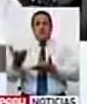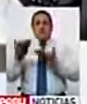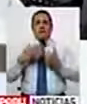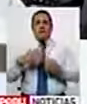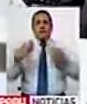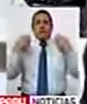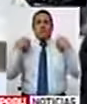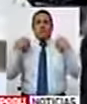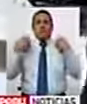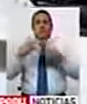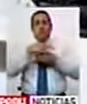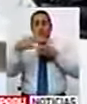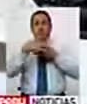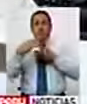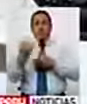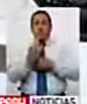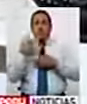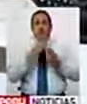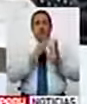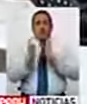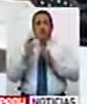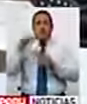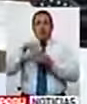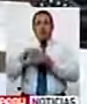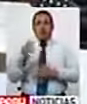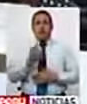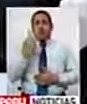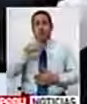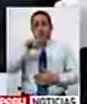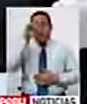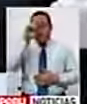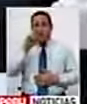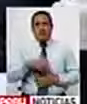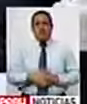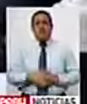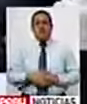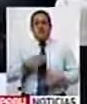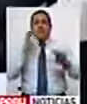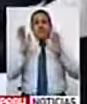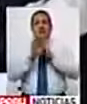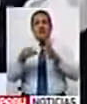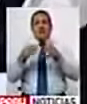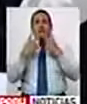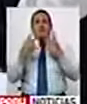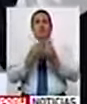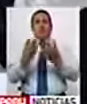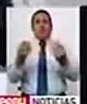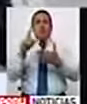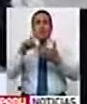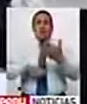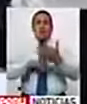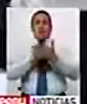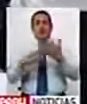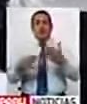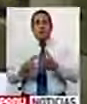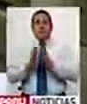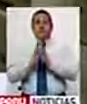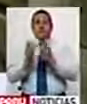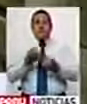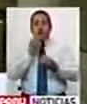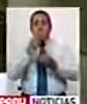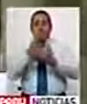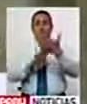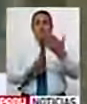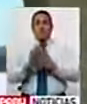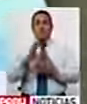las oficinas descentralizadas de procesos electorales a nivel nacional. Si se trata de los votos impugnados, se convoca a un informe